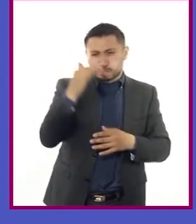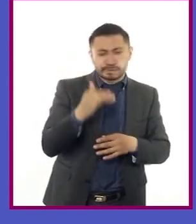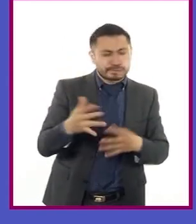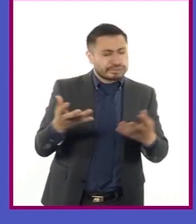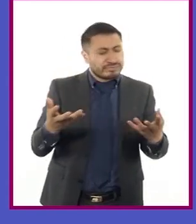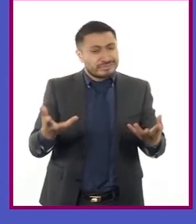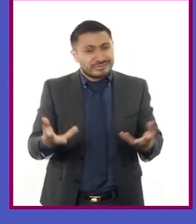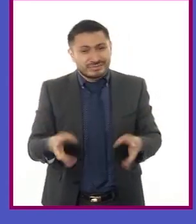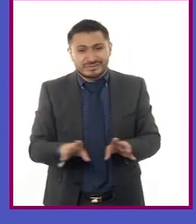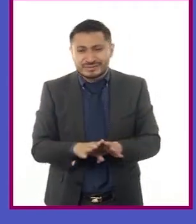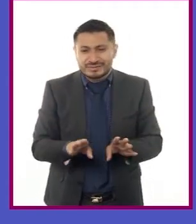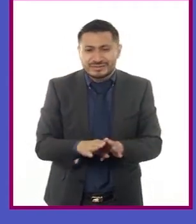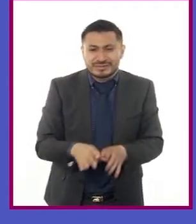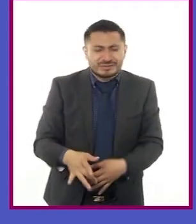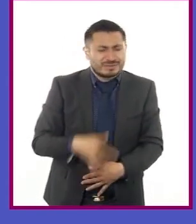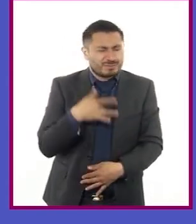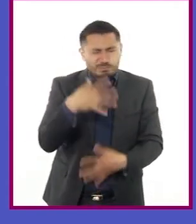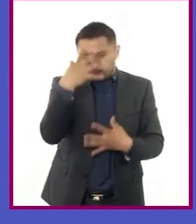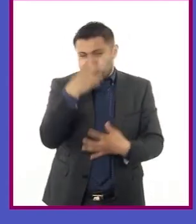la ignominia.